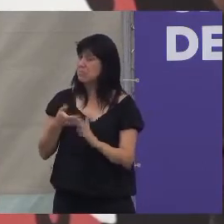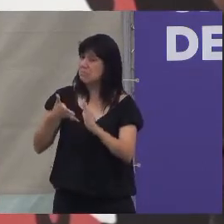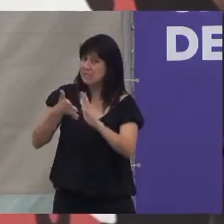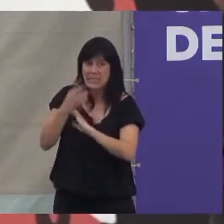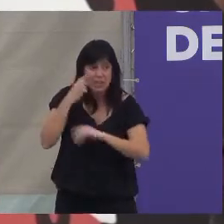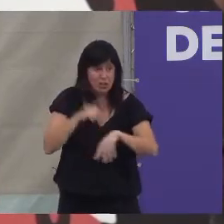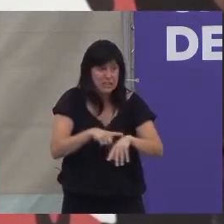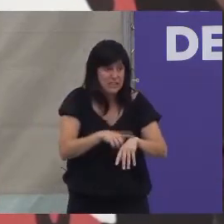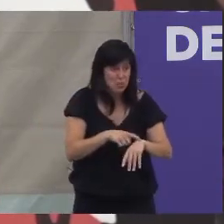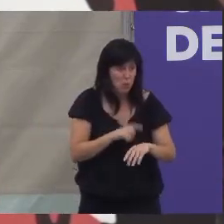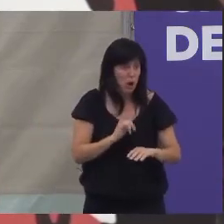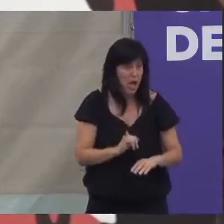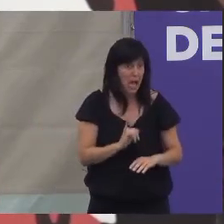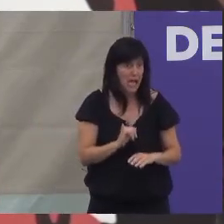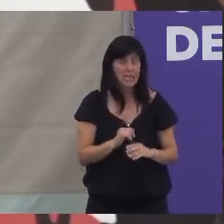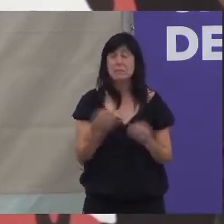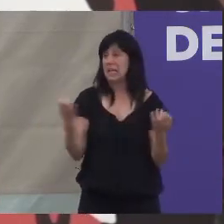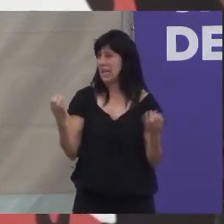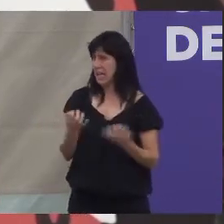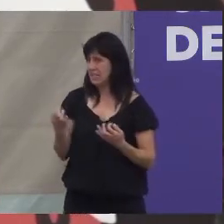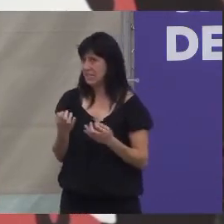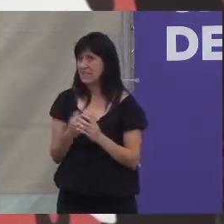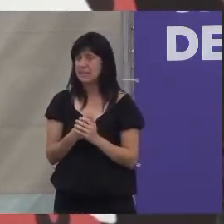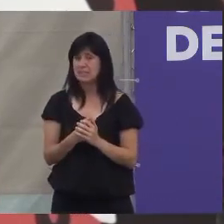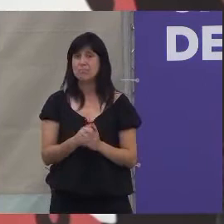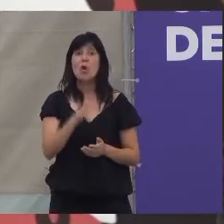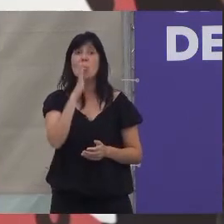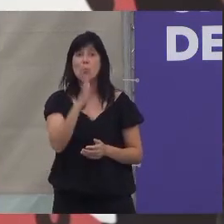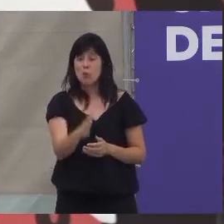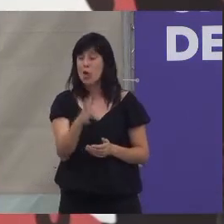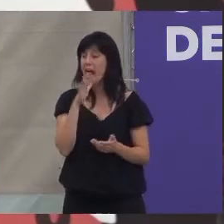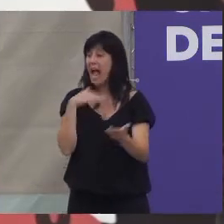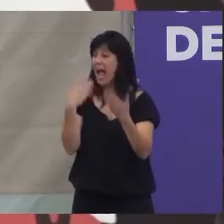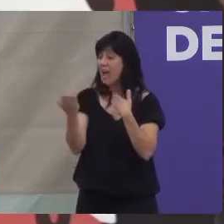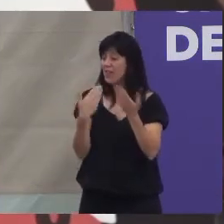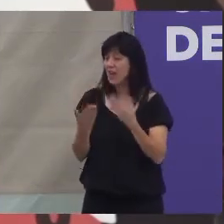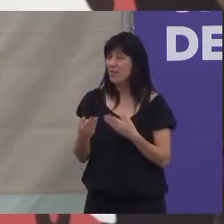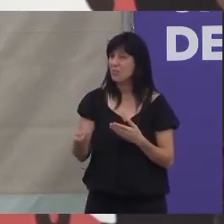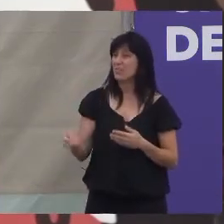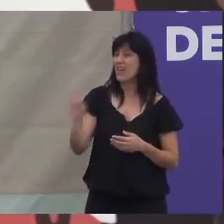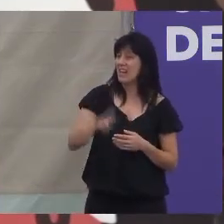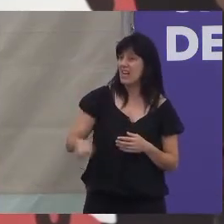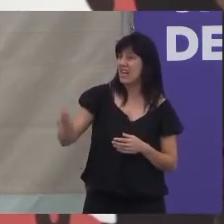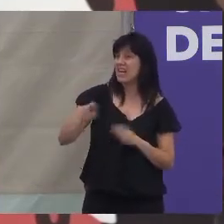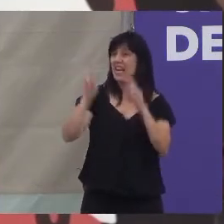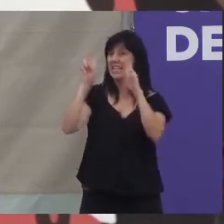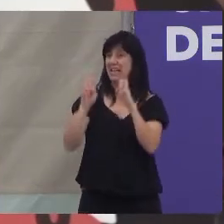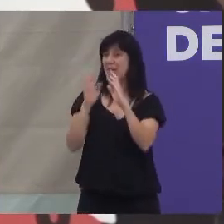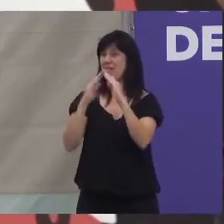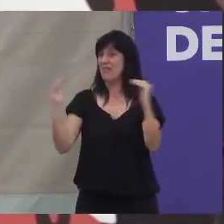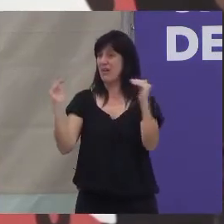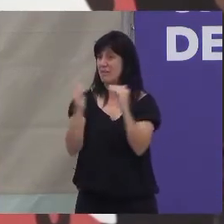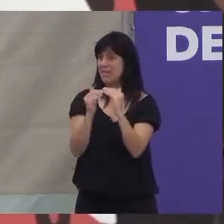el tiempo, es lo siguiente, porque estamos hablando mucho de feminismo y